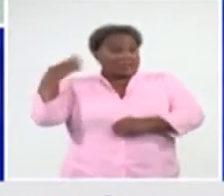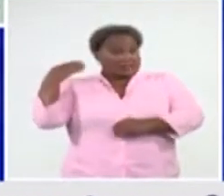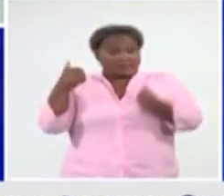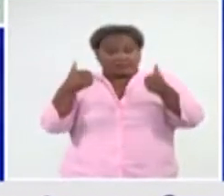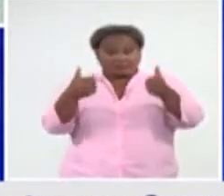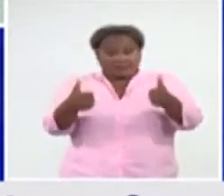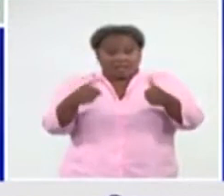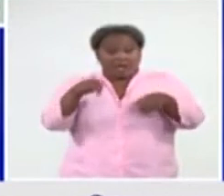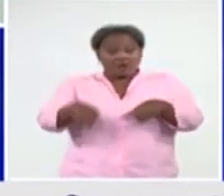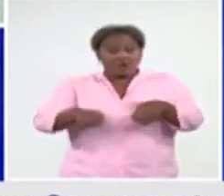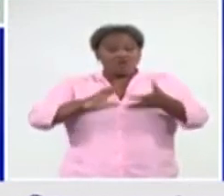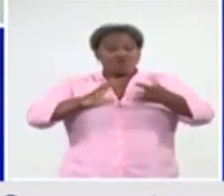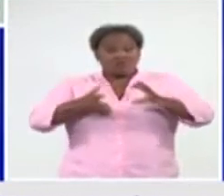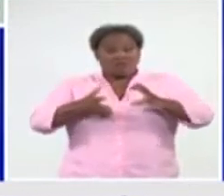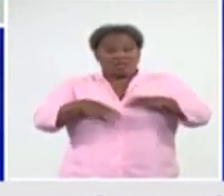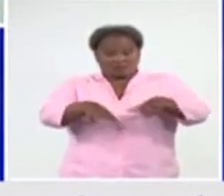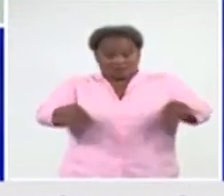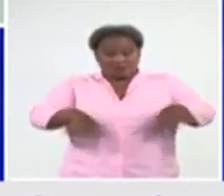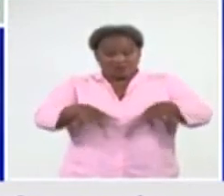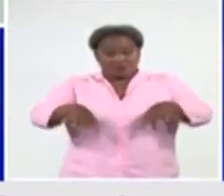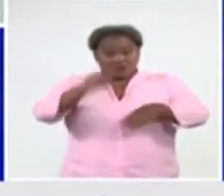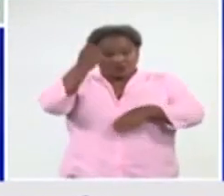una situación epidemiológica